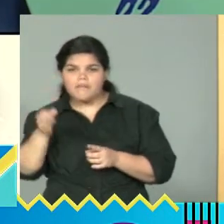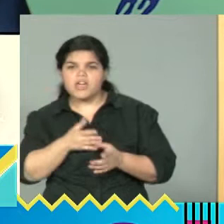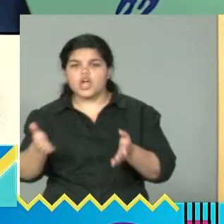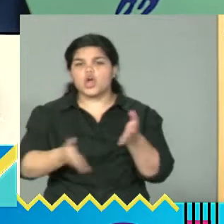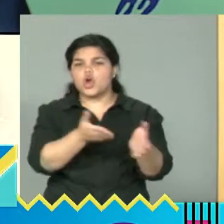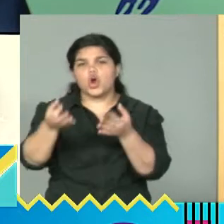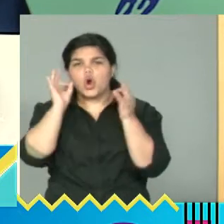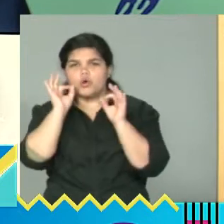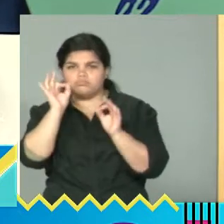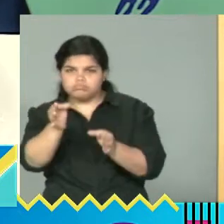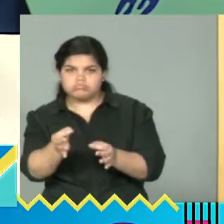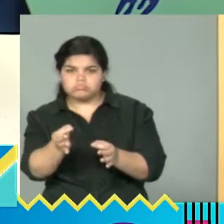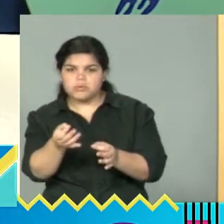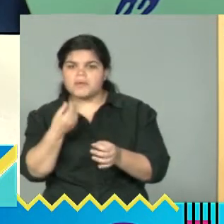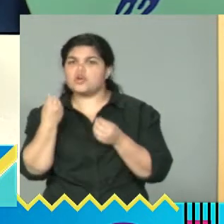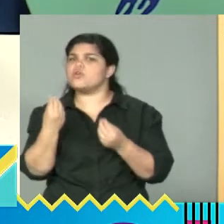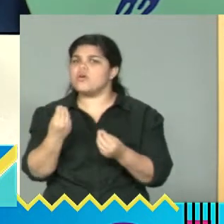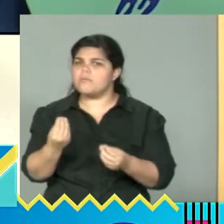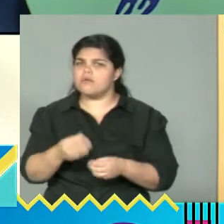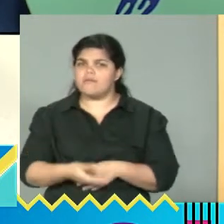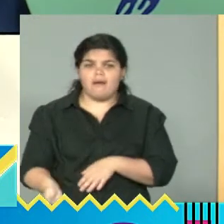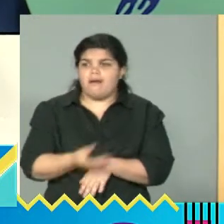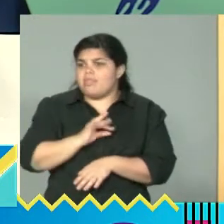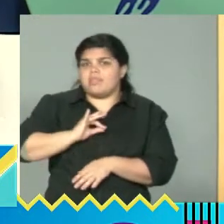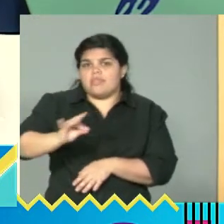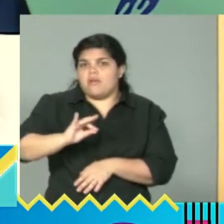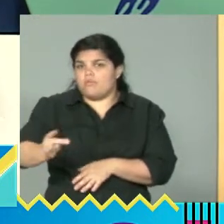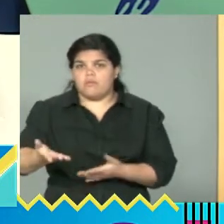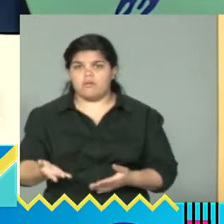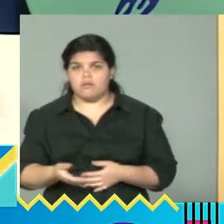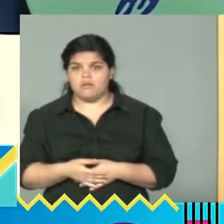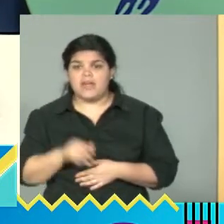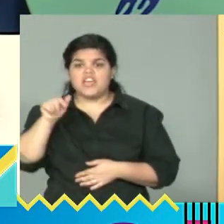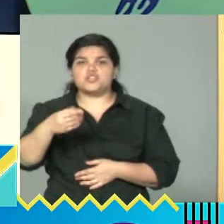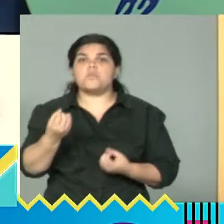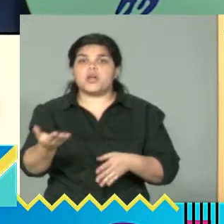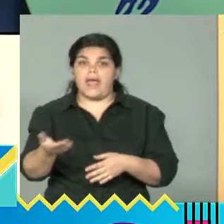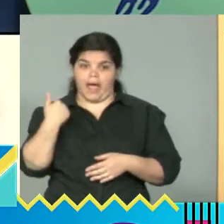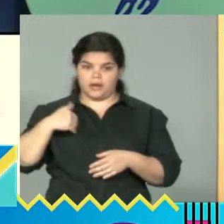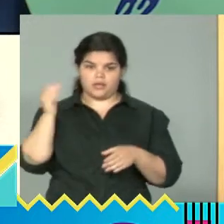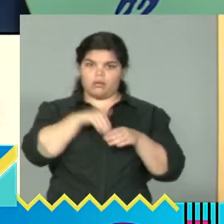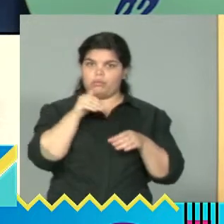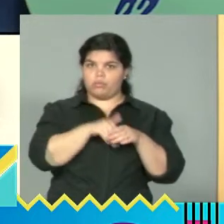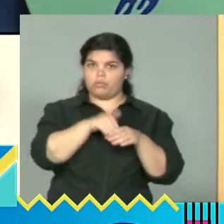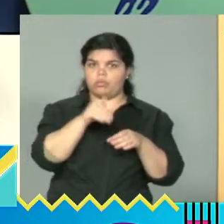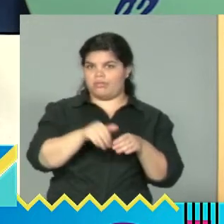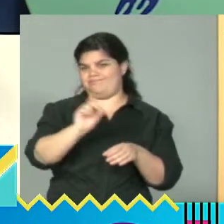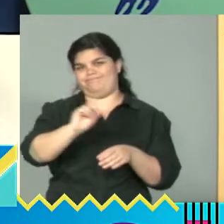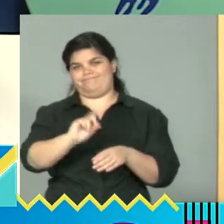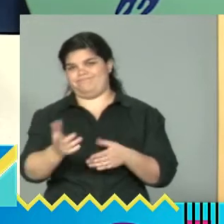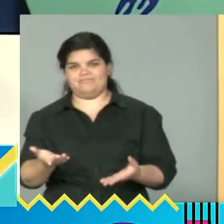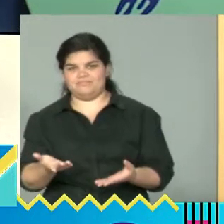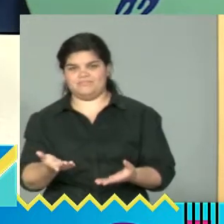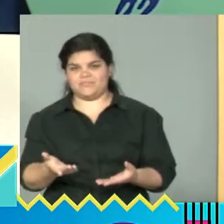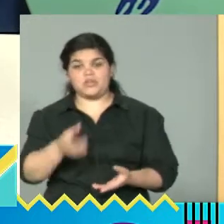deuda. Y esa deuda no está tomada porque Argentina haya ahorrado previamente. Entonces, todos esos